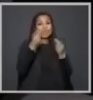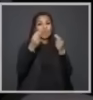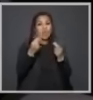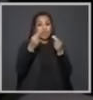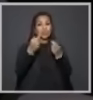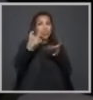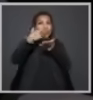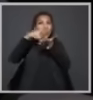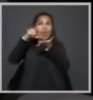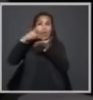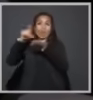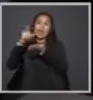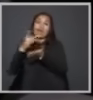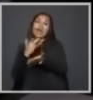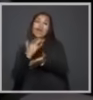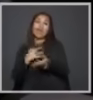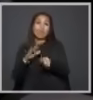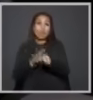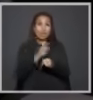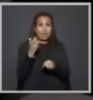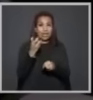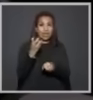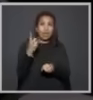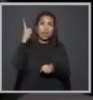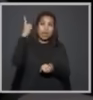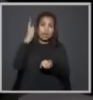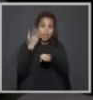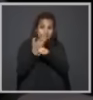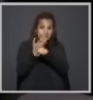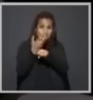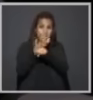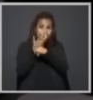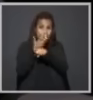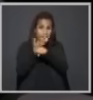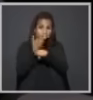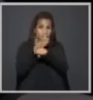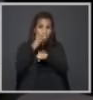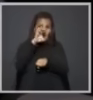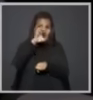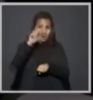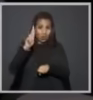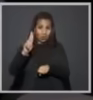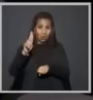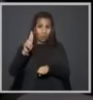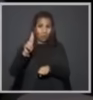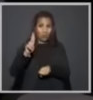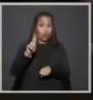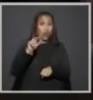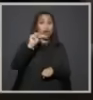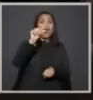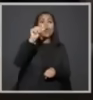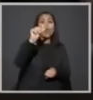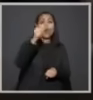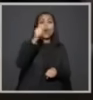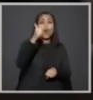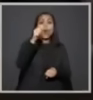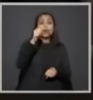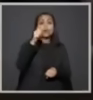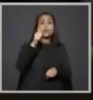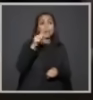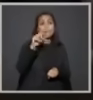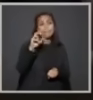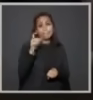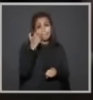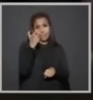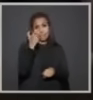la gasolina en Estados Unidos cuesta de 11 a 13 pesos y en nuestro país la más barata